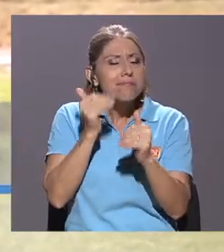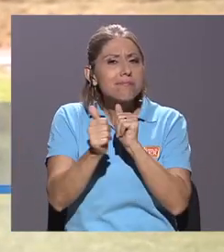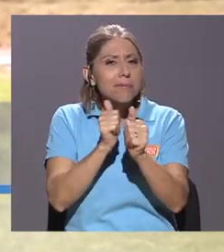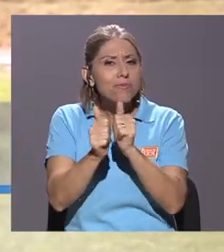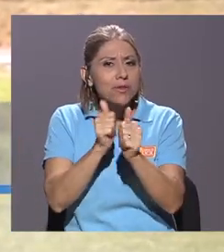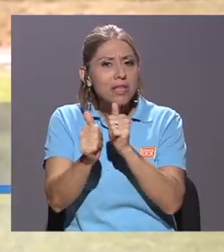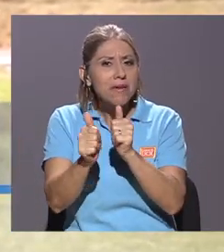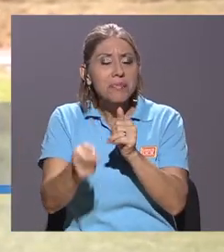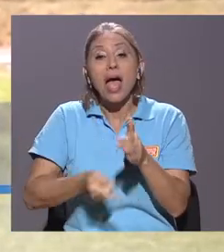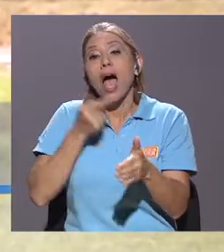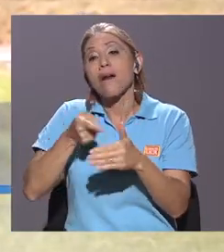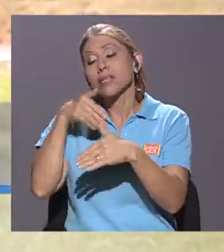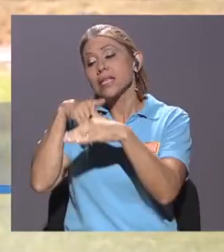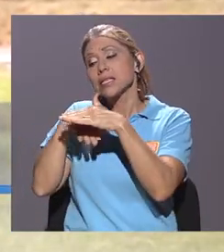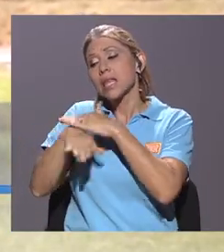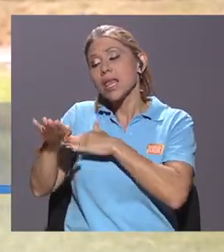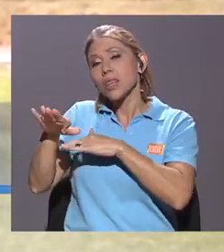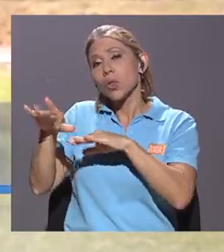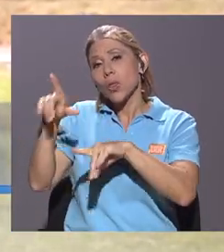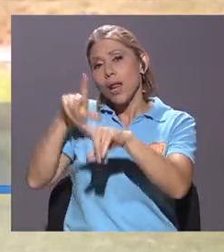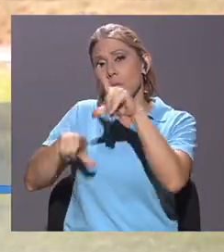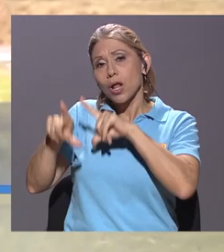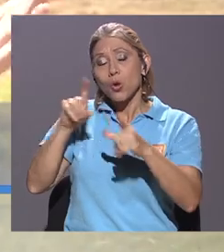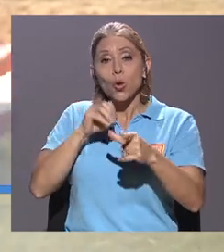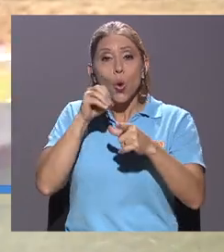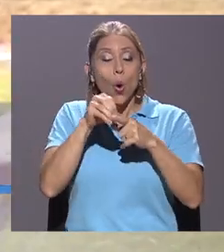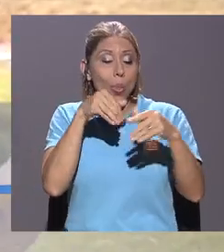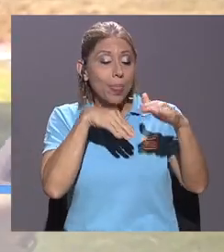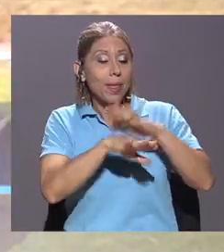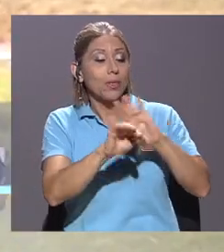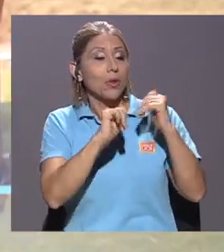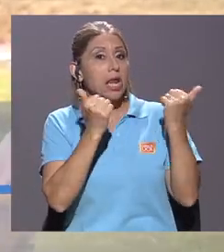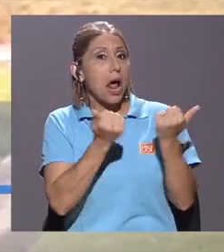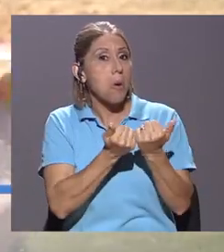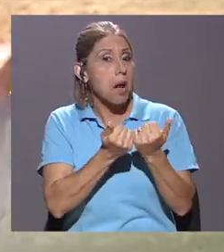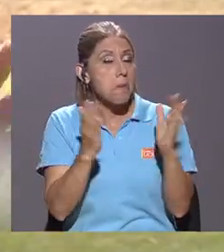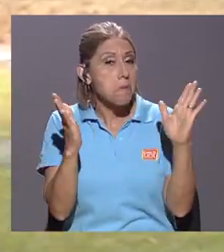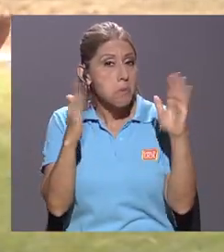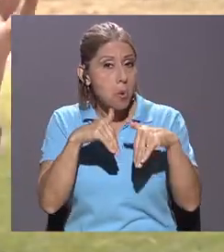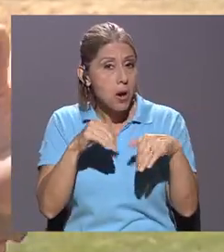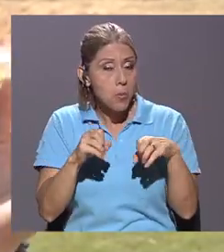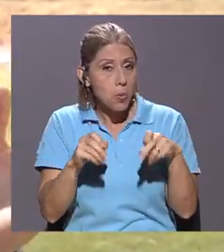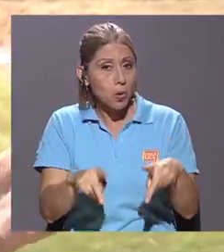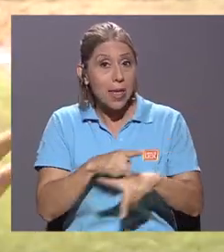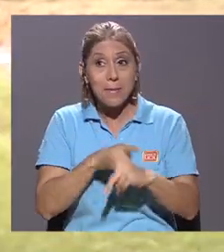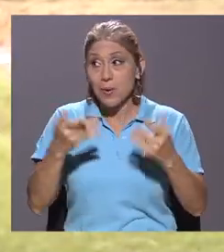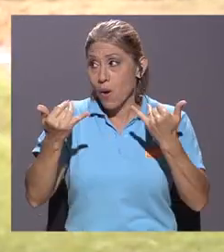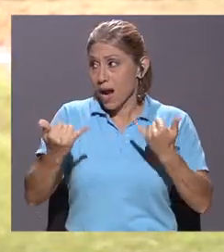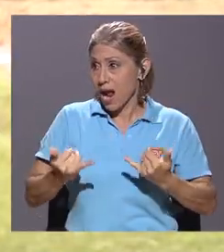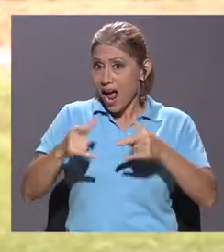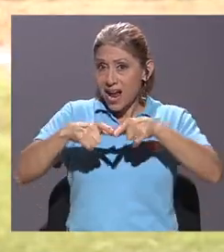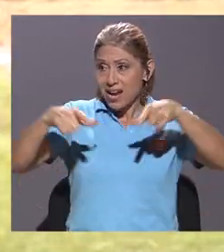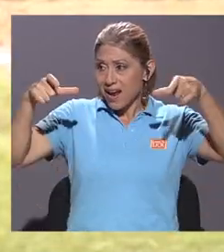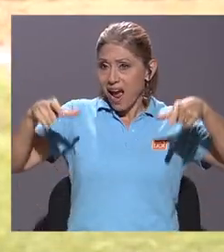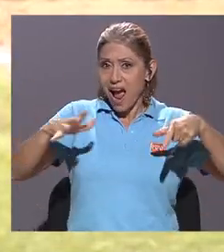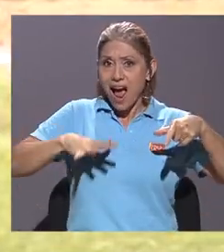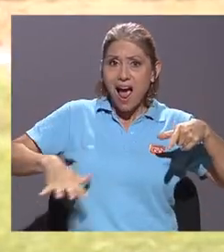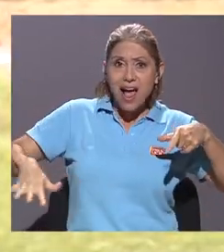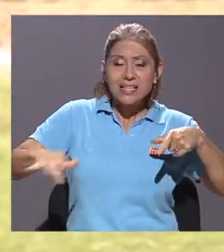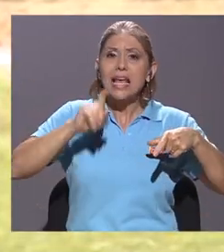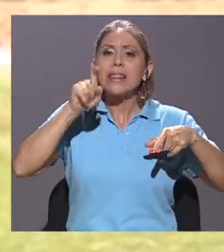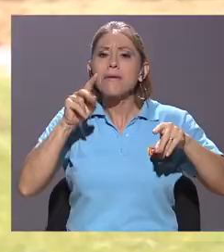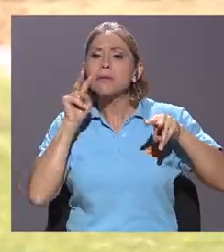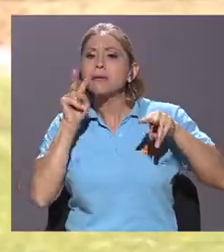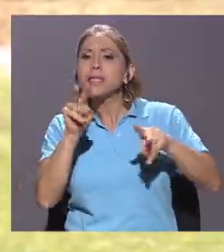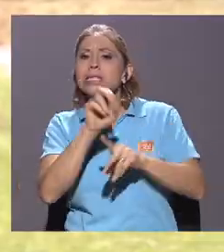de un laboratorio o un salón de clases no se puede dar. Entonces, poder estar acá en una cancha, en un espacio abierto donde tenemos que lidiar con la situación en